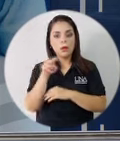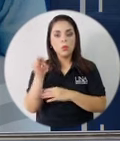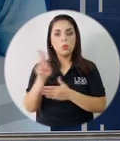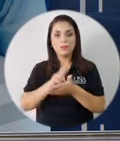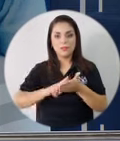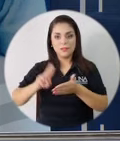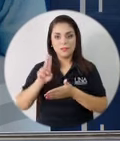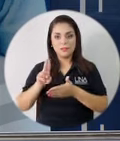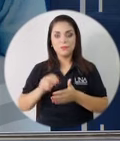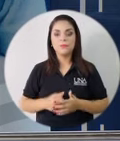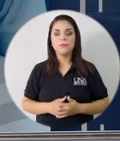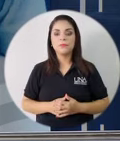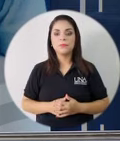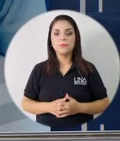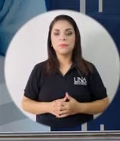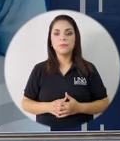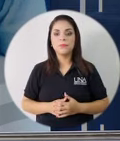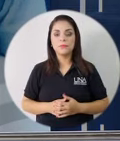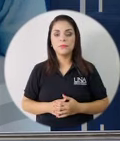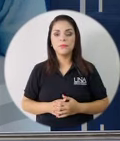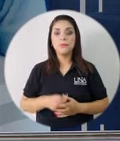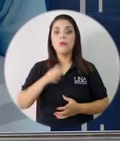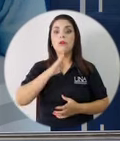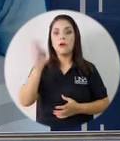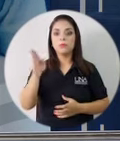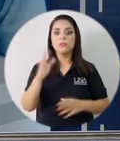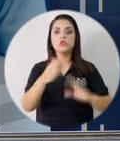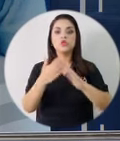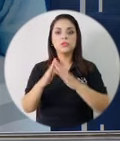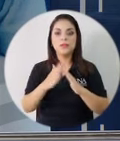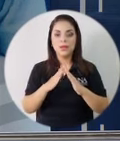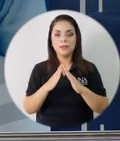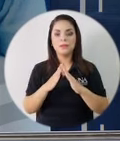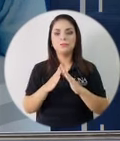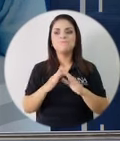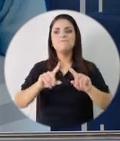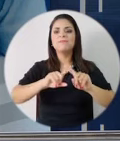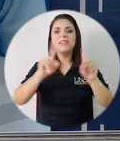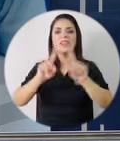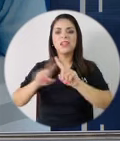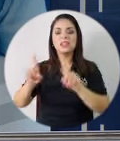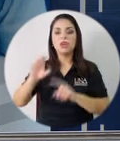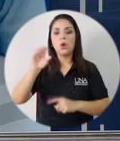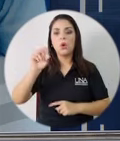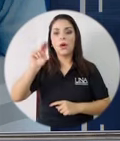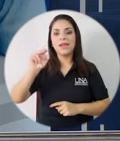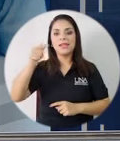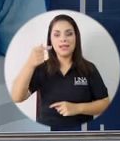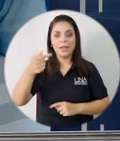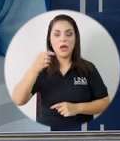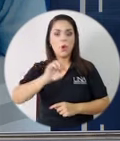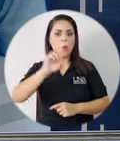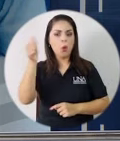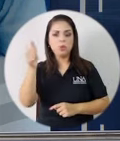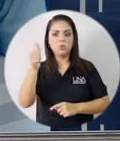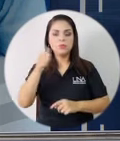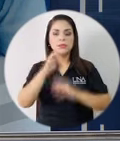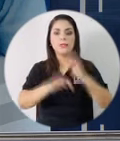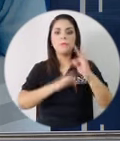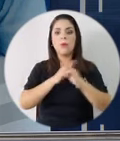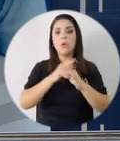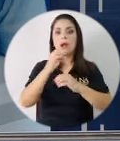universidades. Fuimos a la sociedad civil, a las diferentes ONGs y otro tipo de organizaciones que